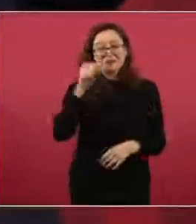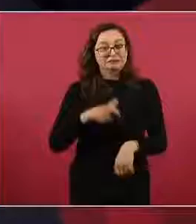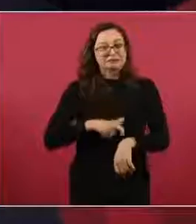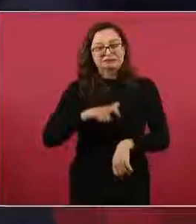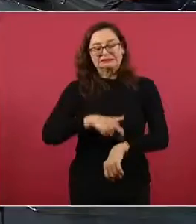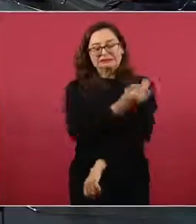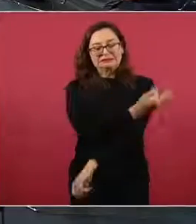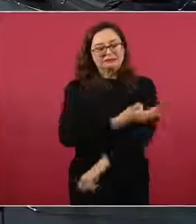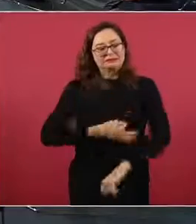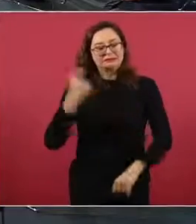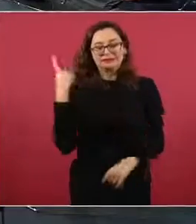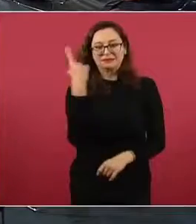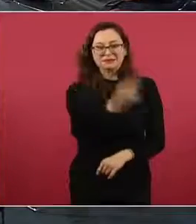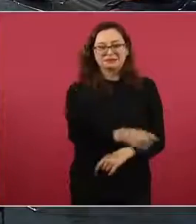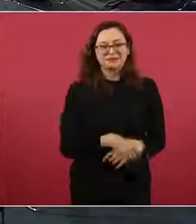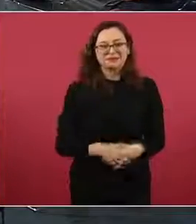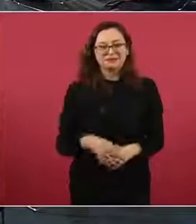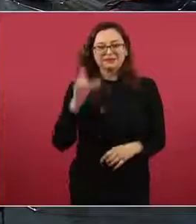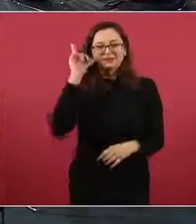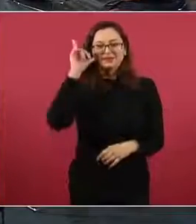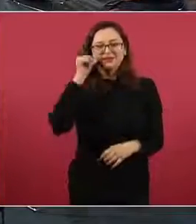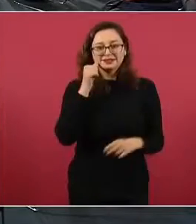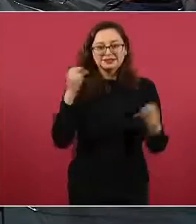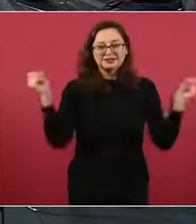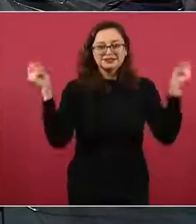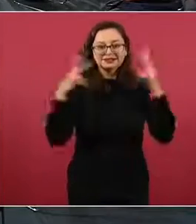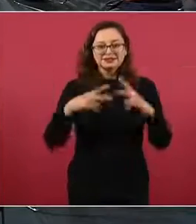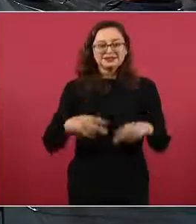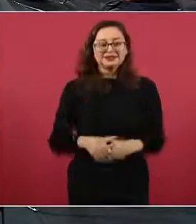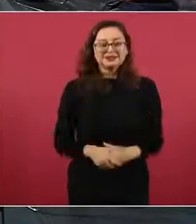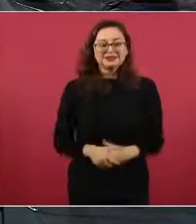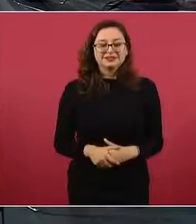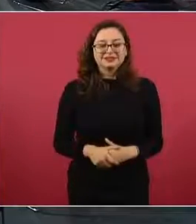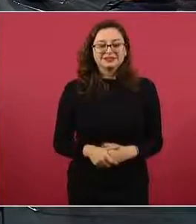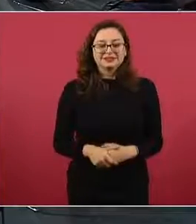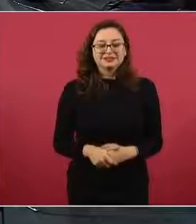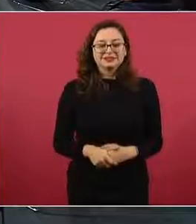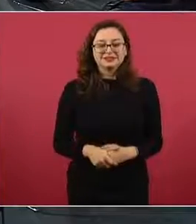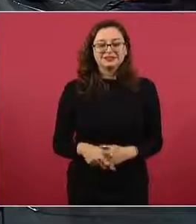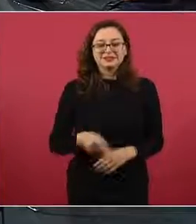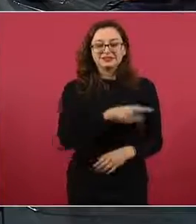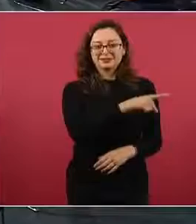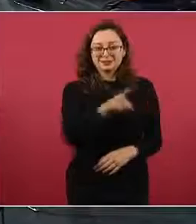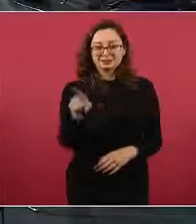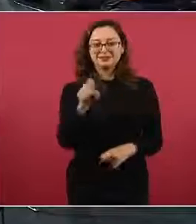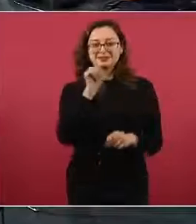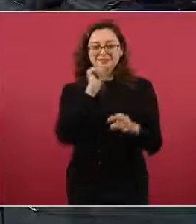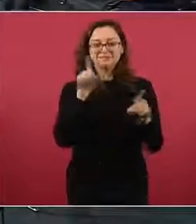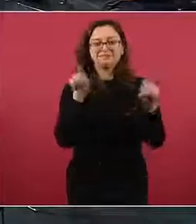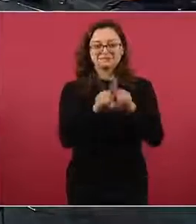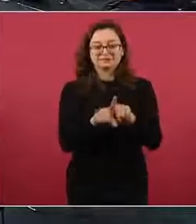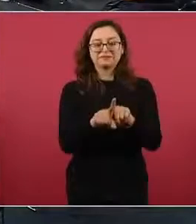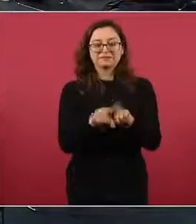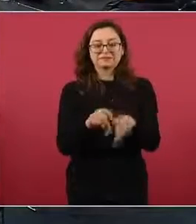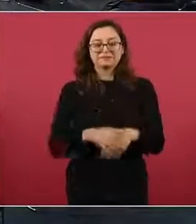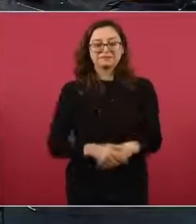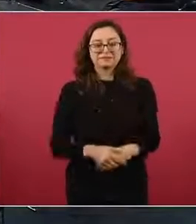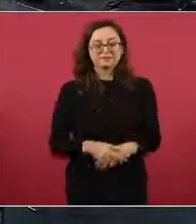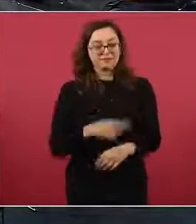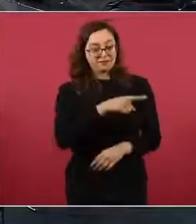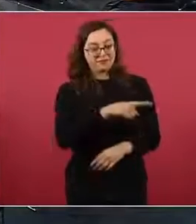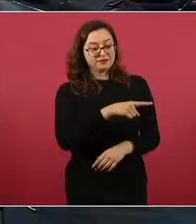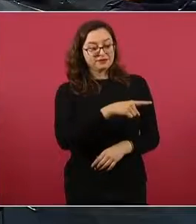tardísimo. Mañana hablamos, te quedas. Ustedes también. Ahora sí,